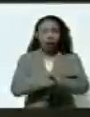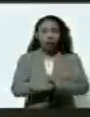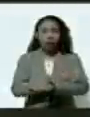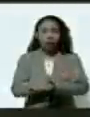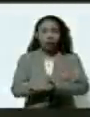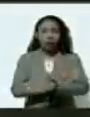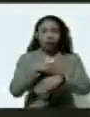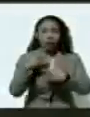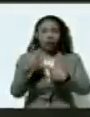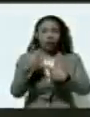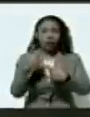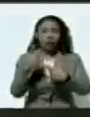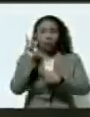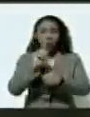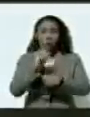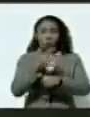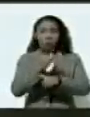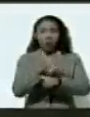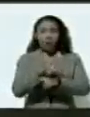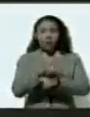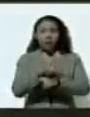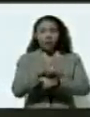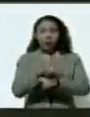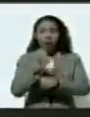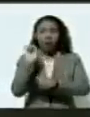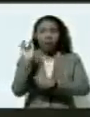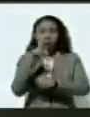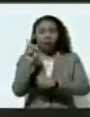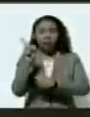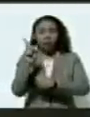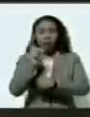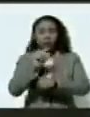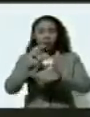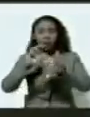de este pitcher, ni siquiera de softball.